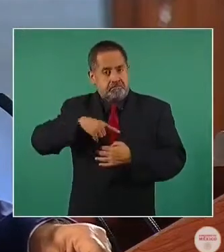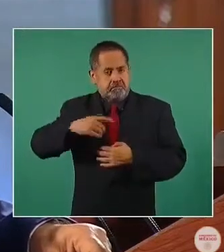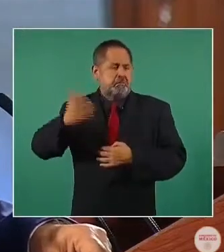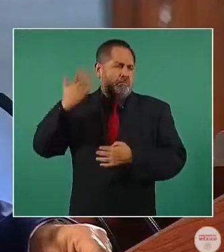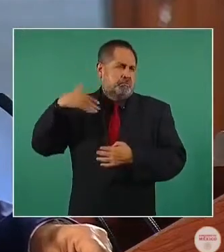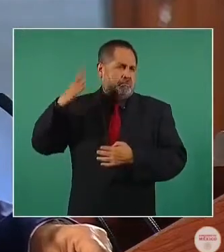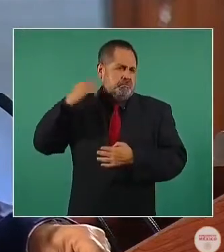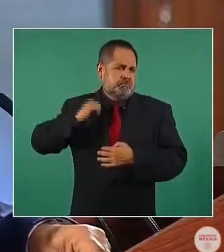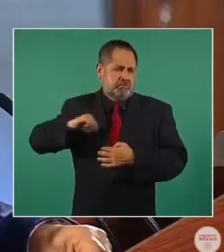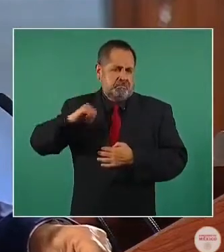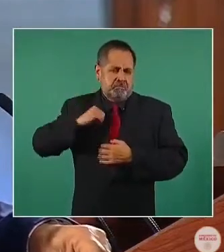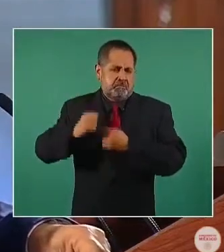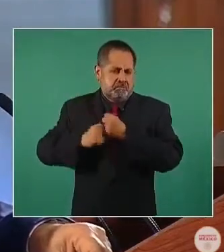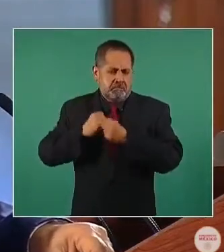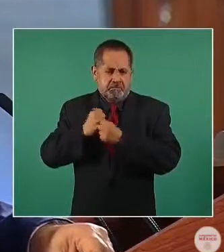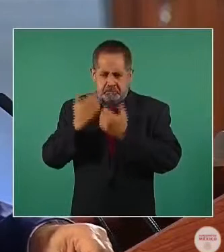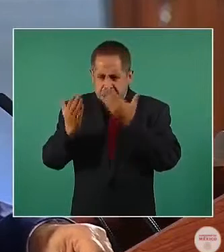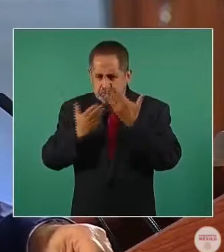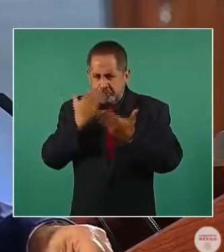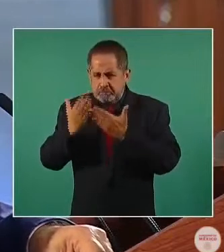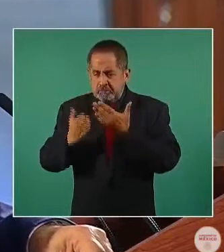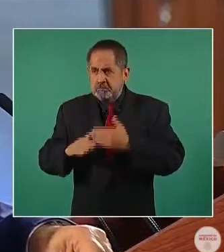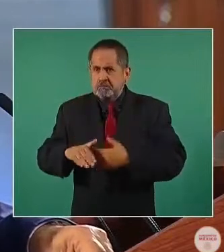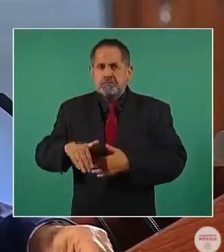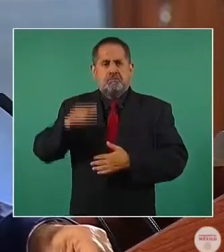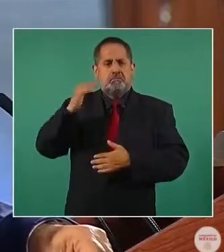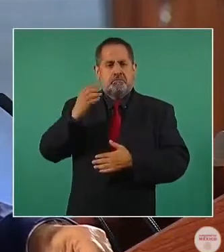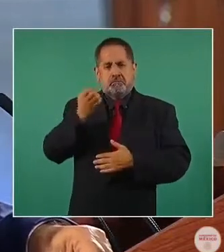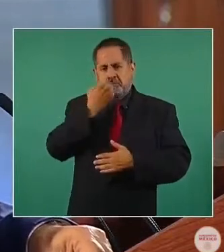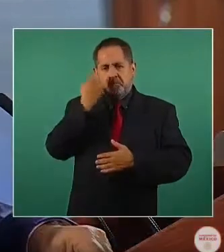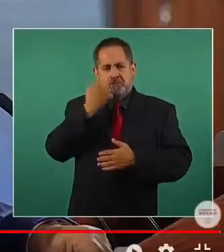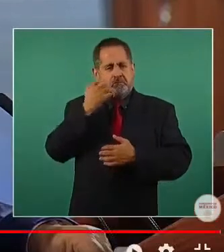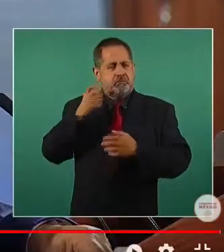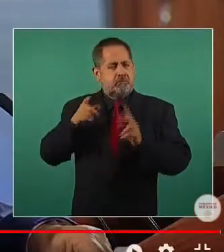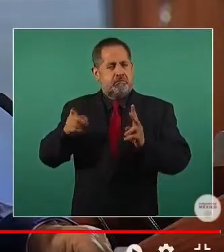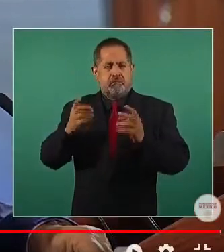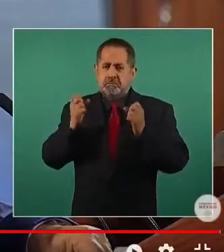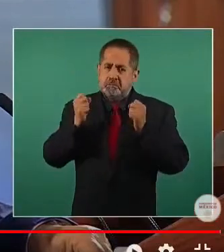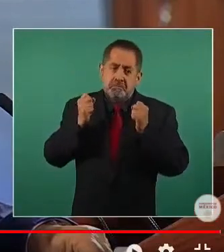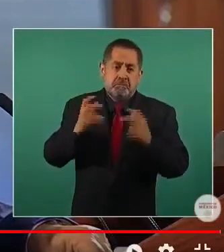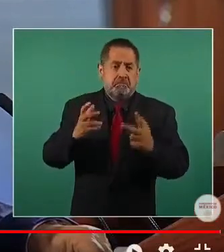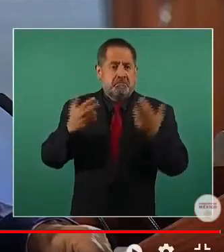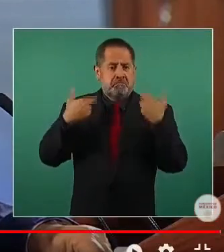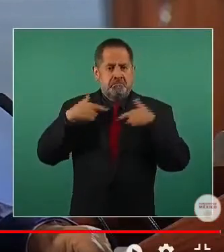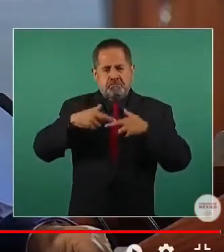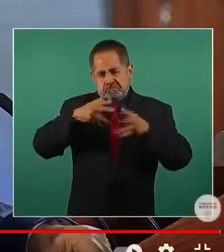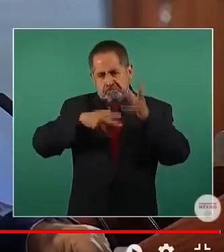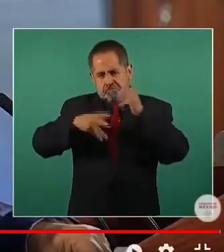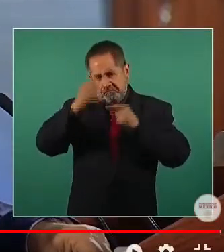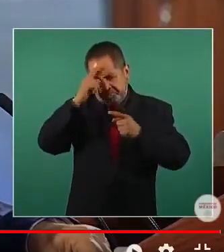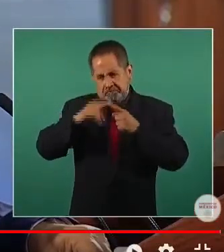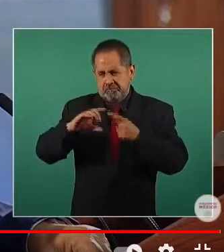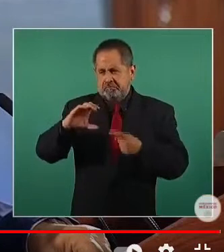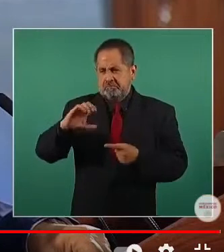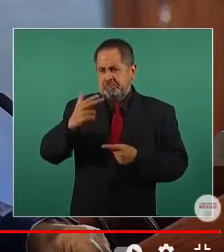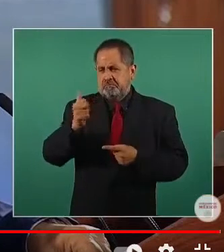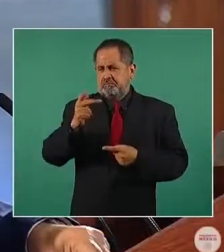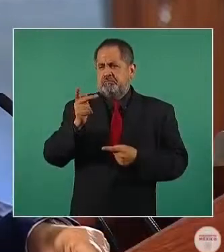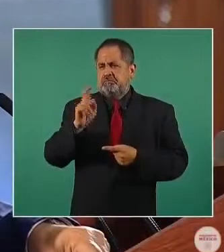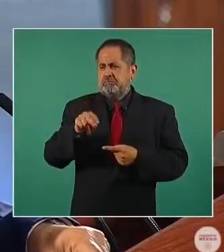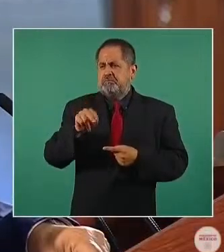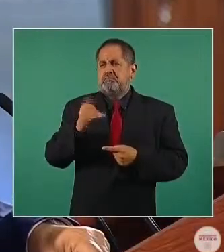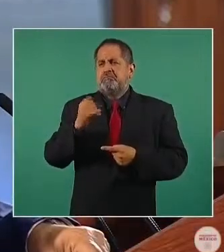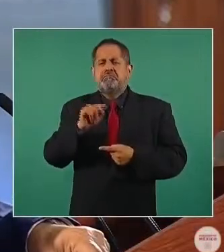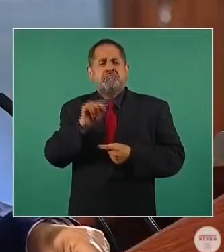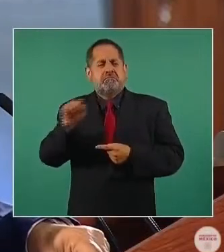en las normales muchos maestros, en Selchacán y en